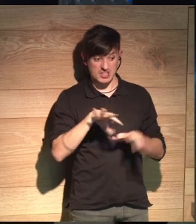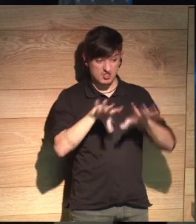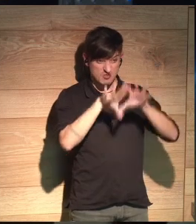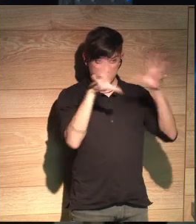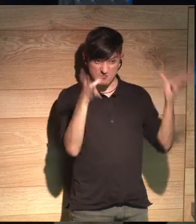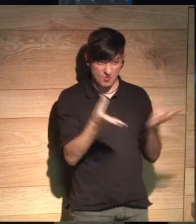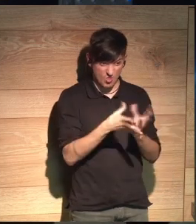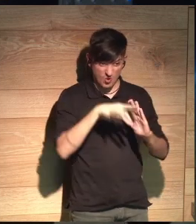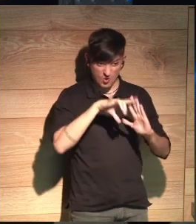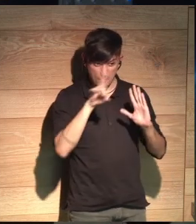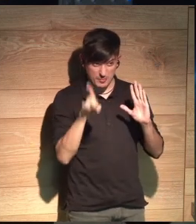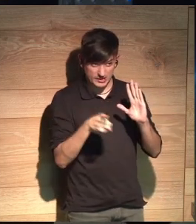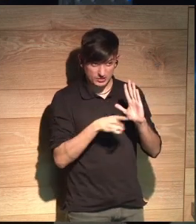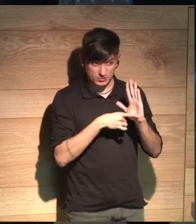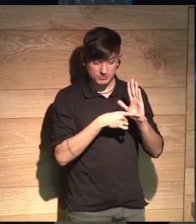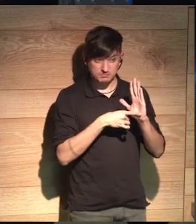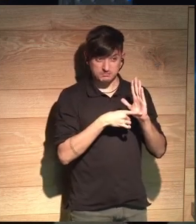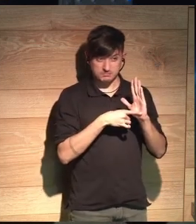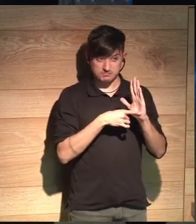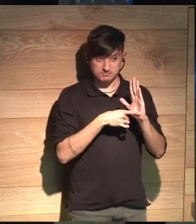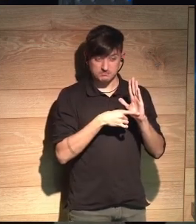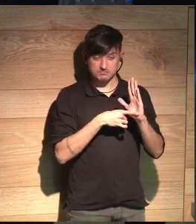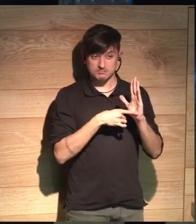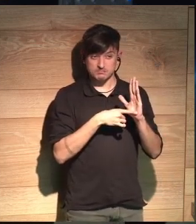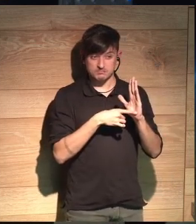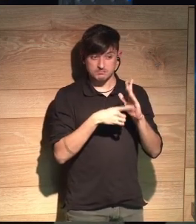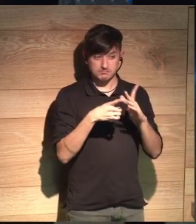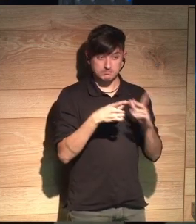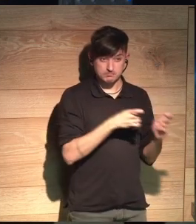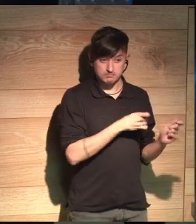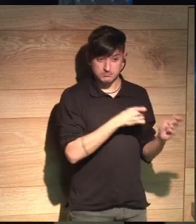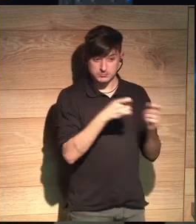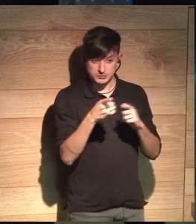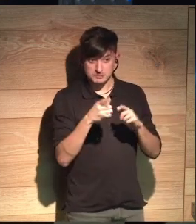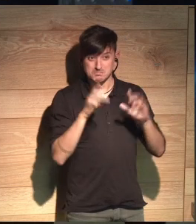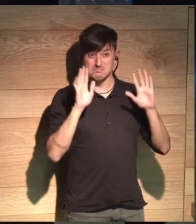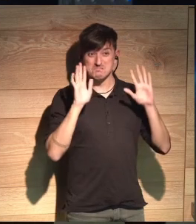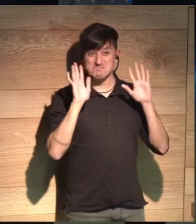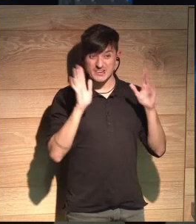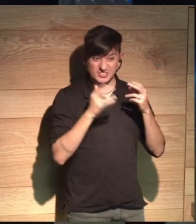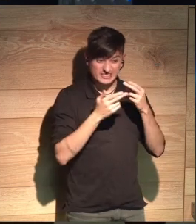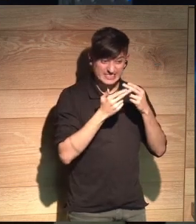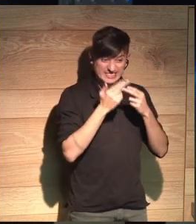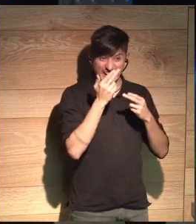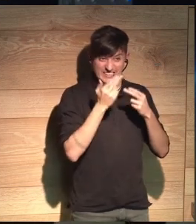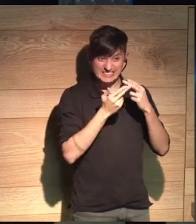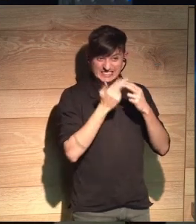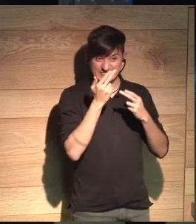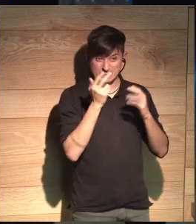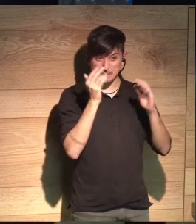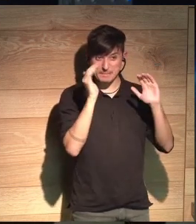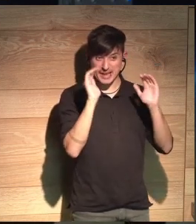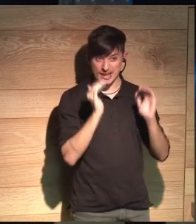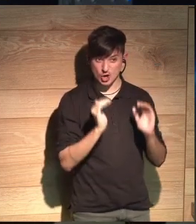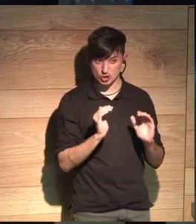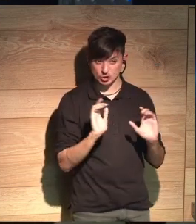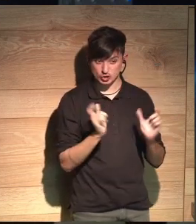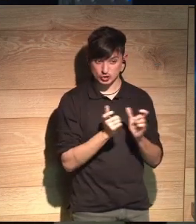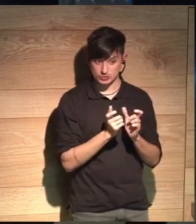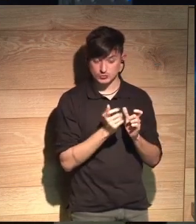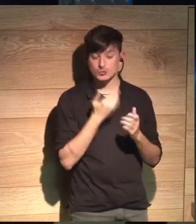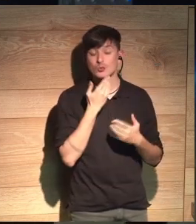mundo a su lugar pero con menos taxis de lo que había hoy compartiendo estos